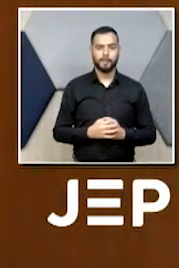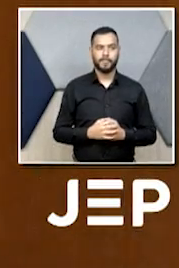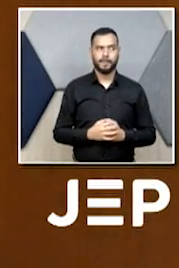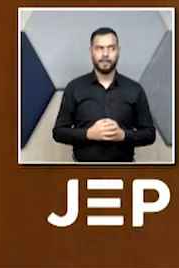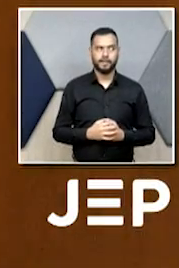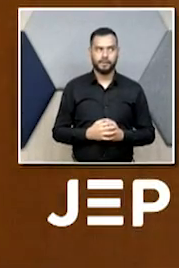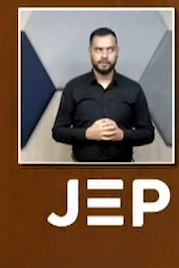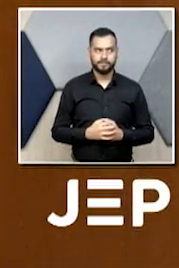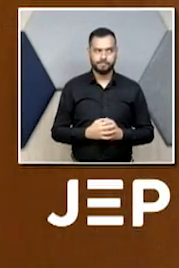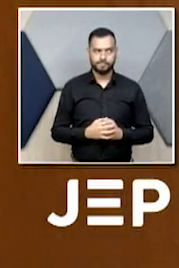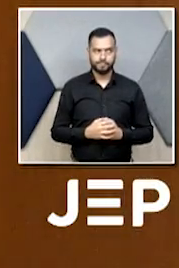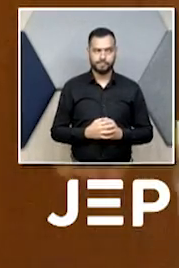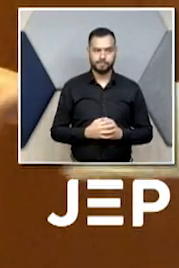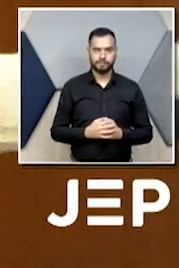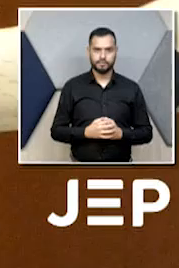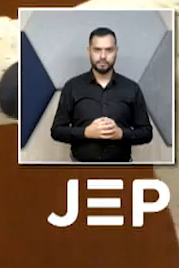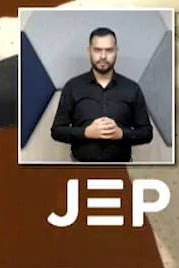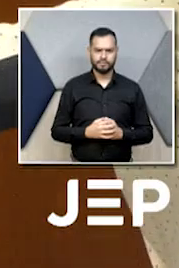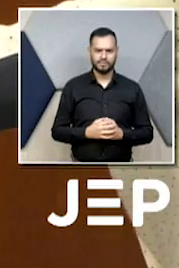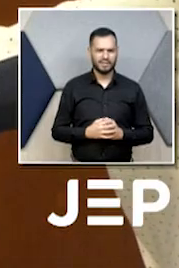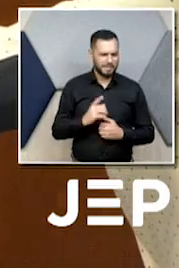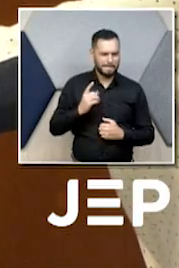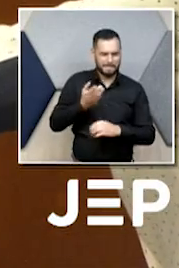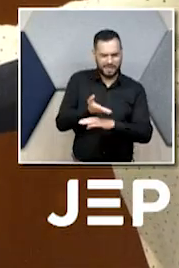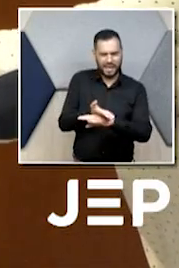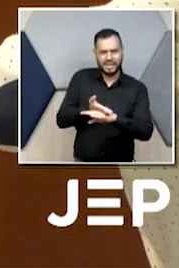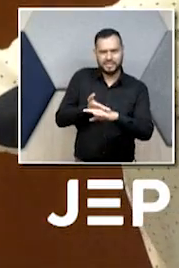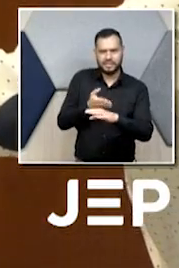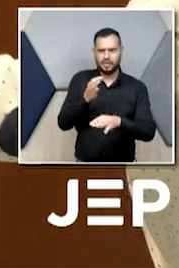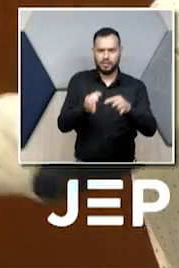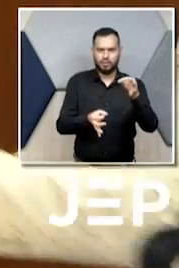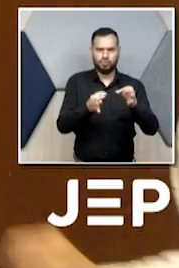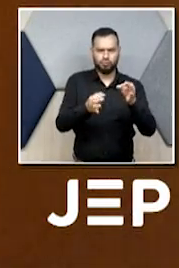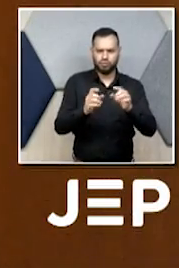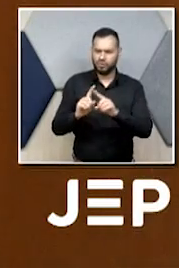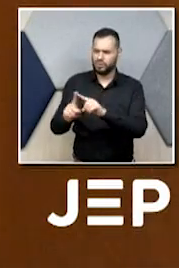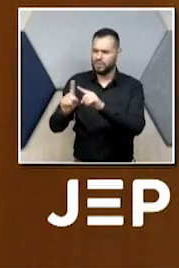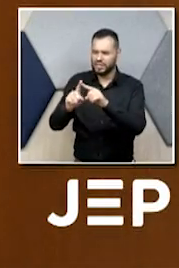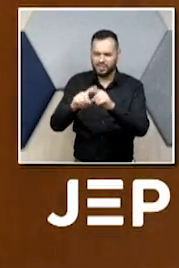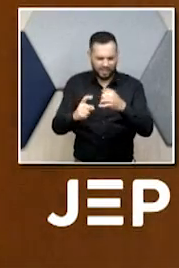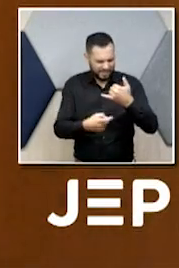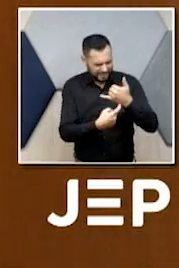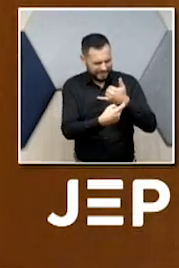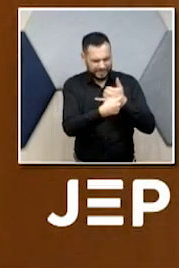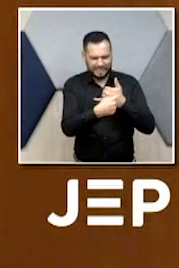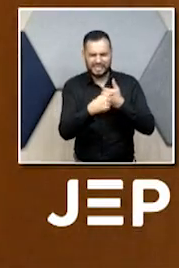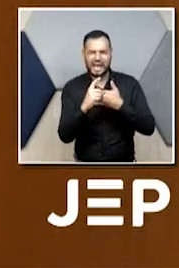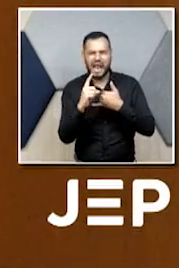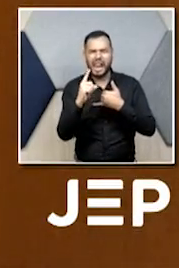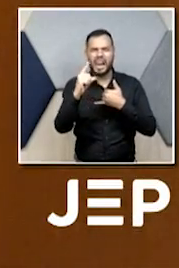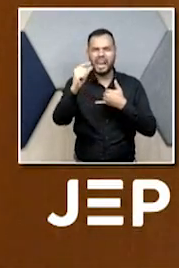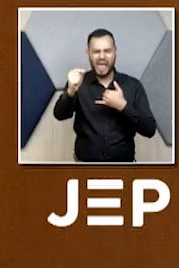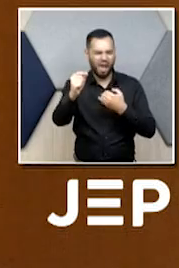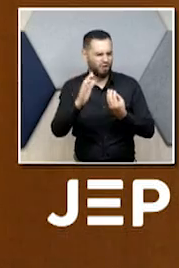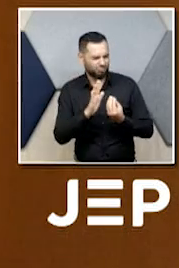que reclama justicia desde los territorios más alejados y excluidos.